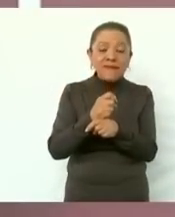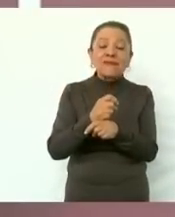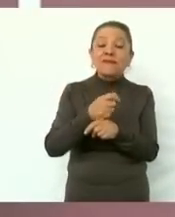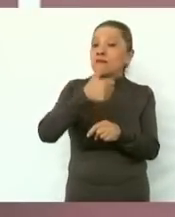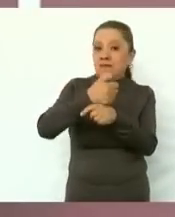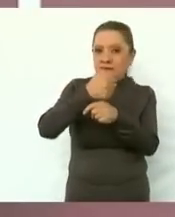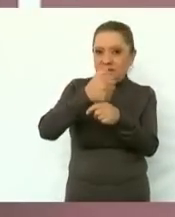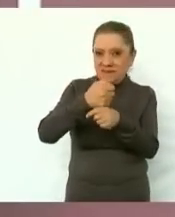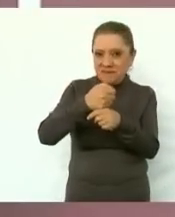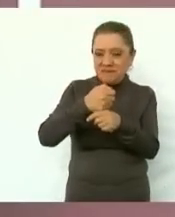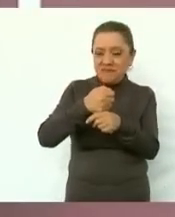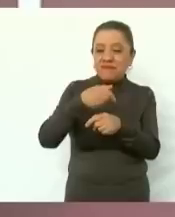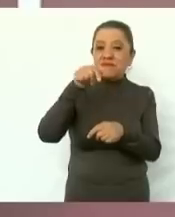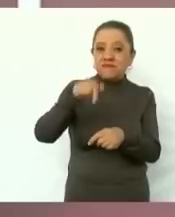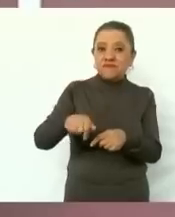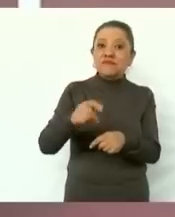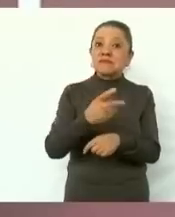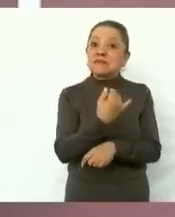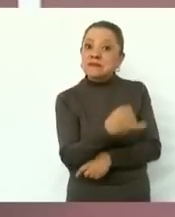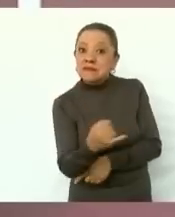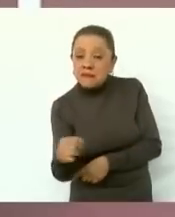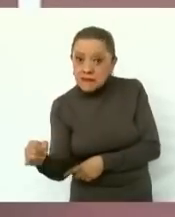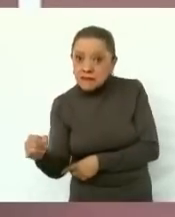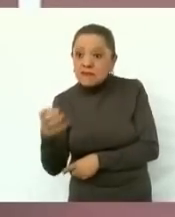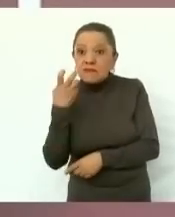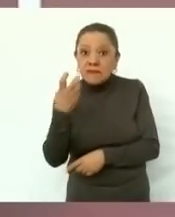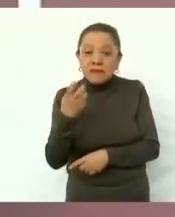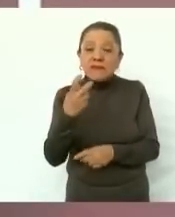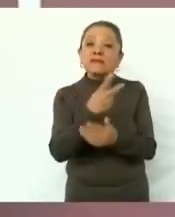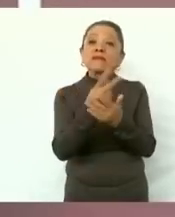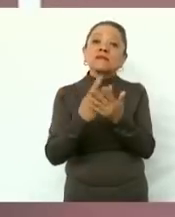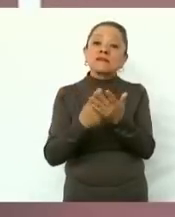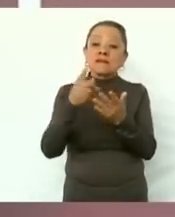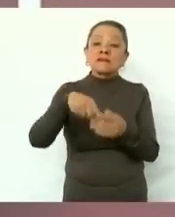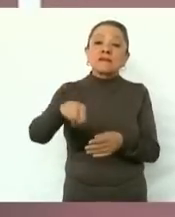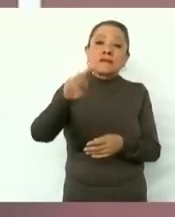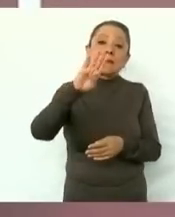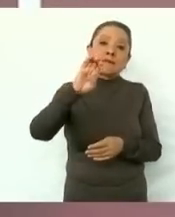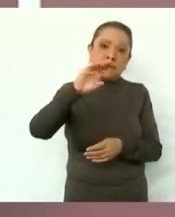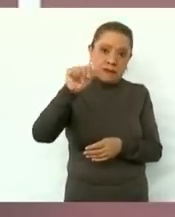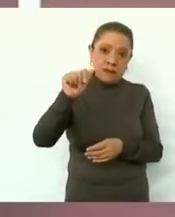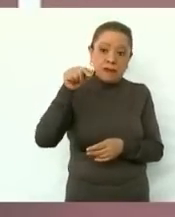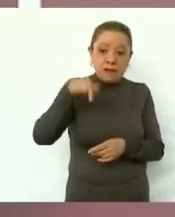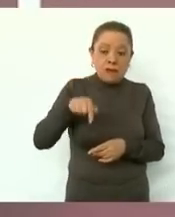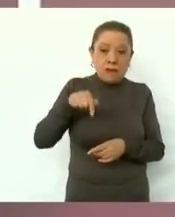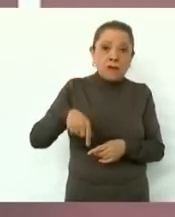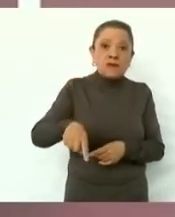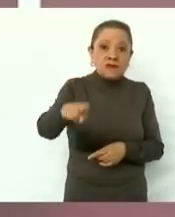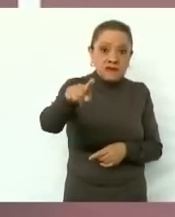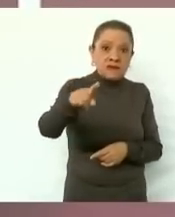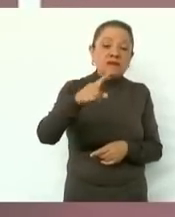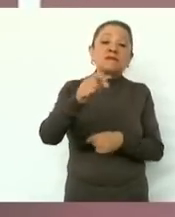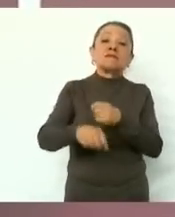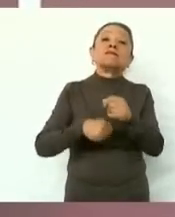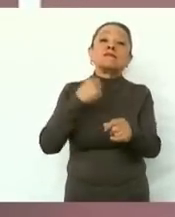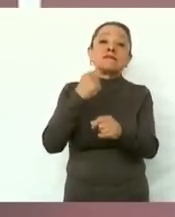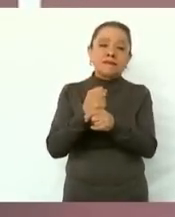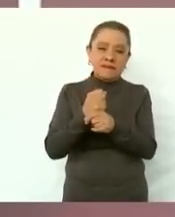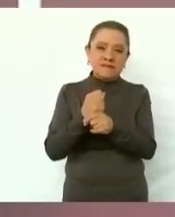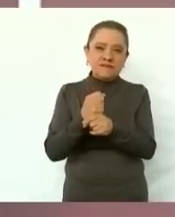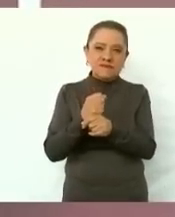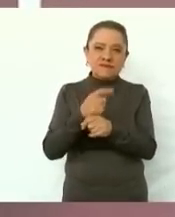programa de becas para los niños y las niñas. Este año los de secundaria, la beca se llama Beca